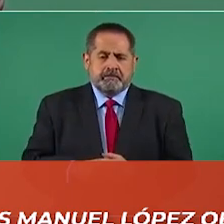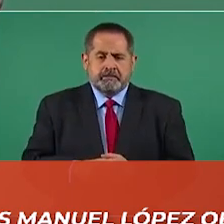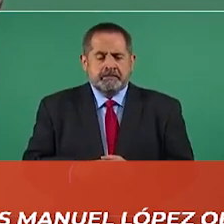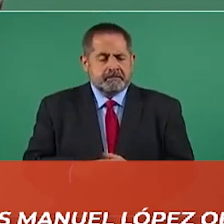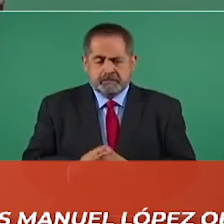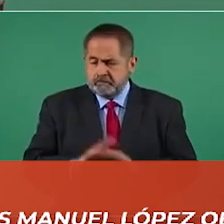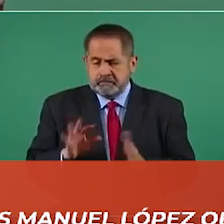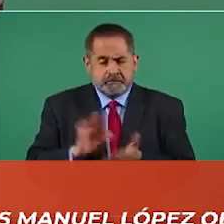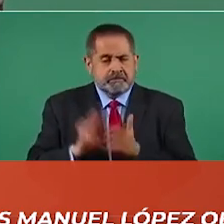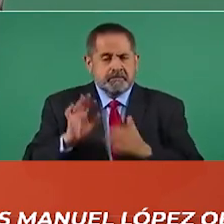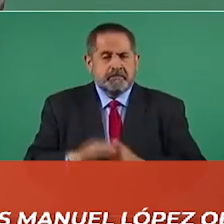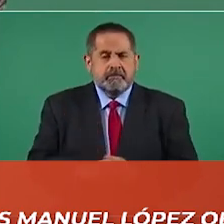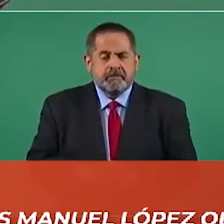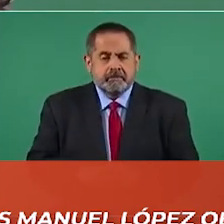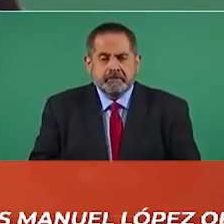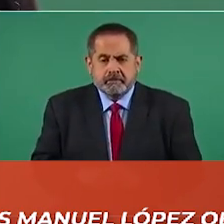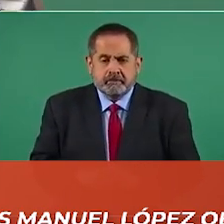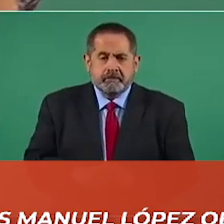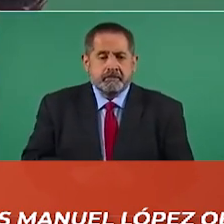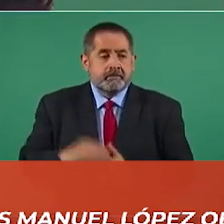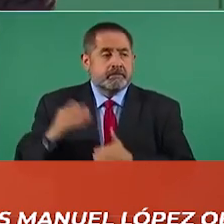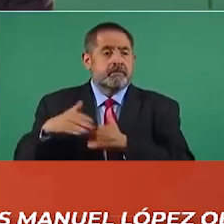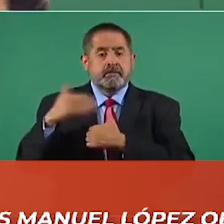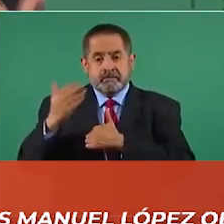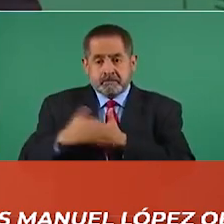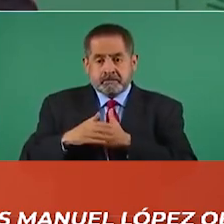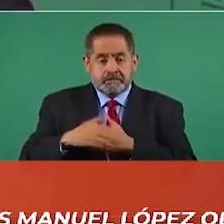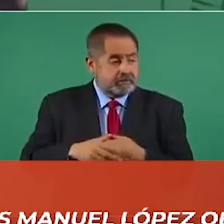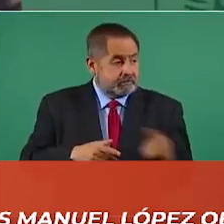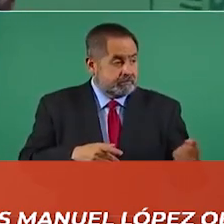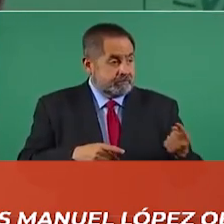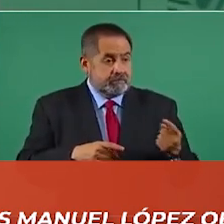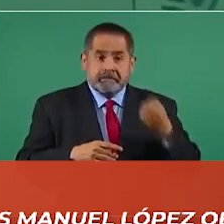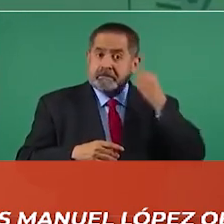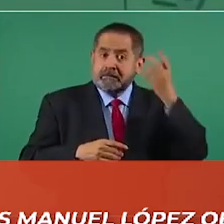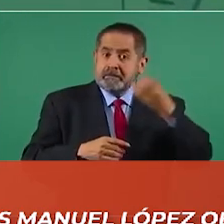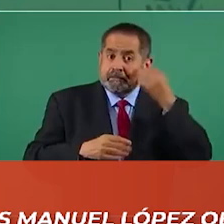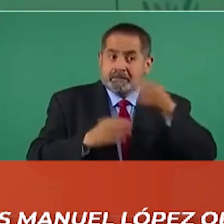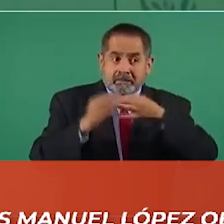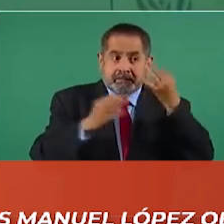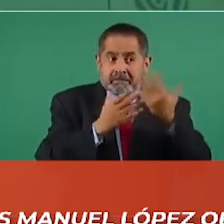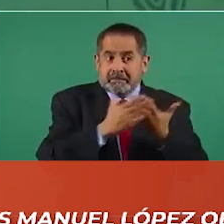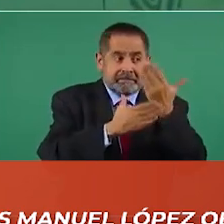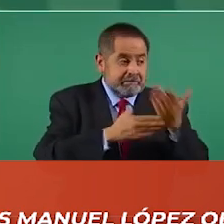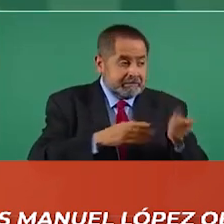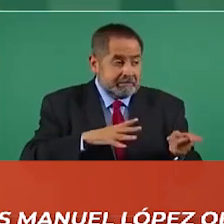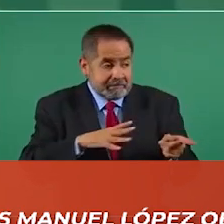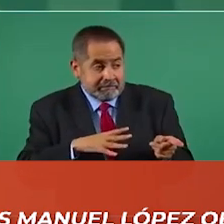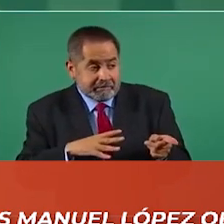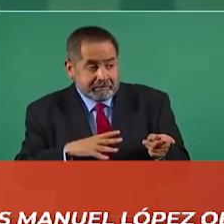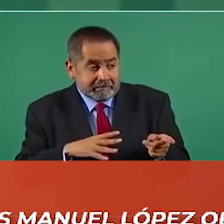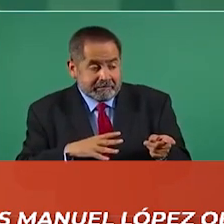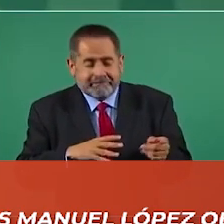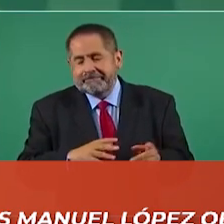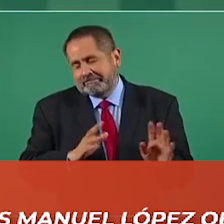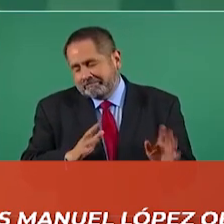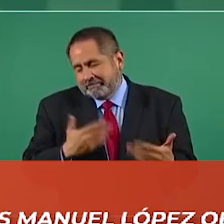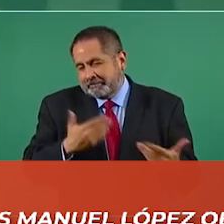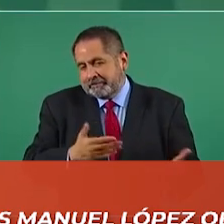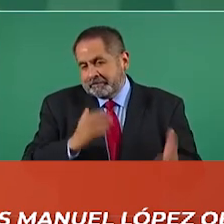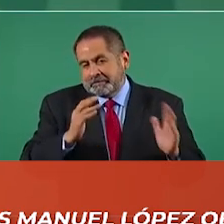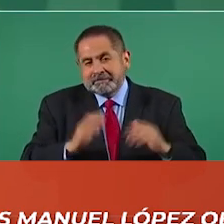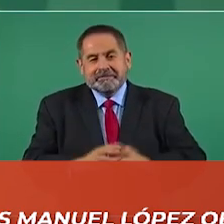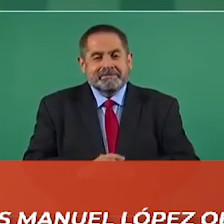esencial. Ahora, que va a haber una contramañanera. Miren, cuando